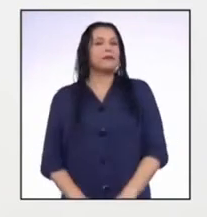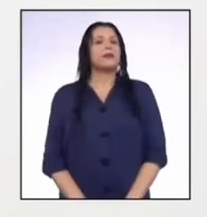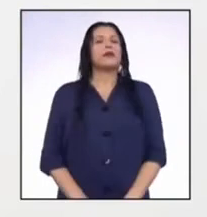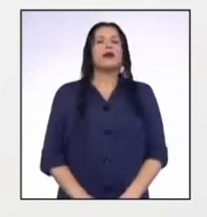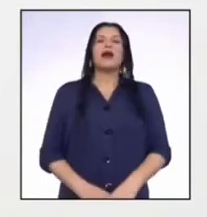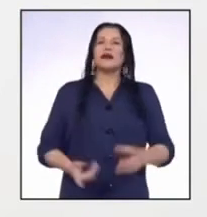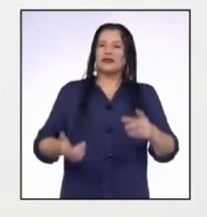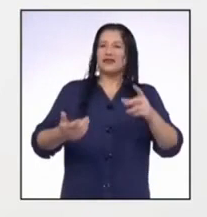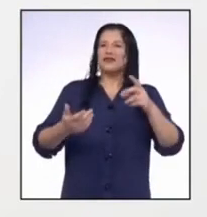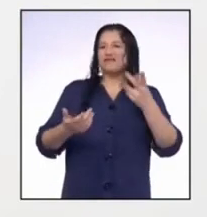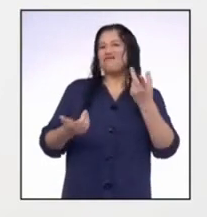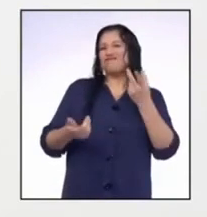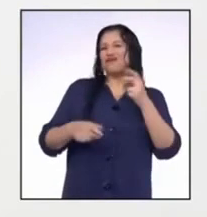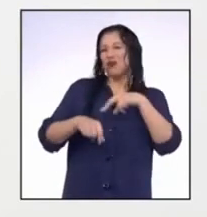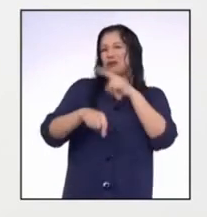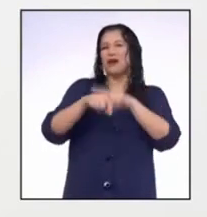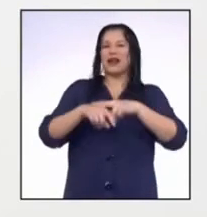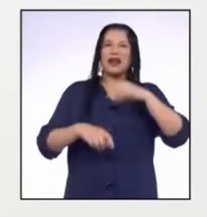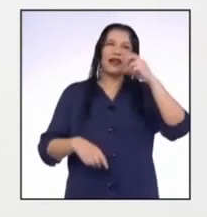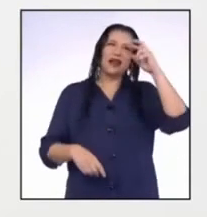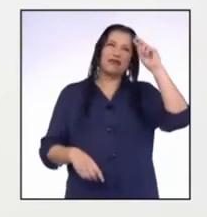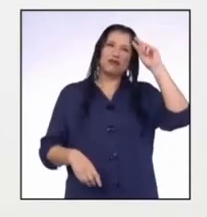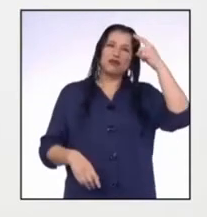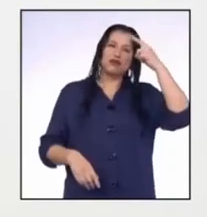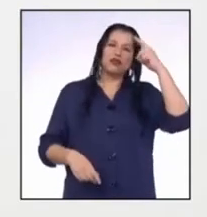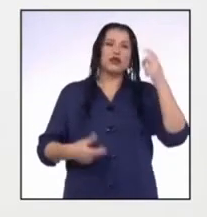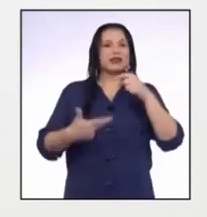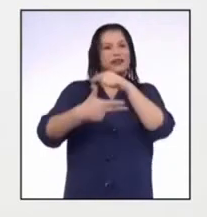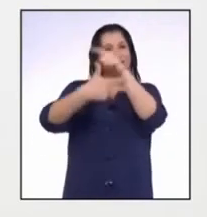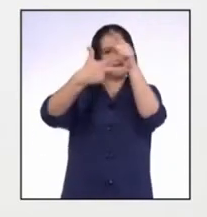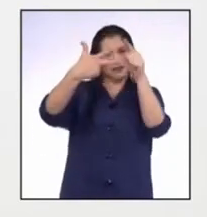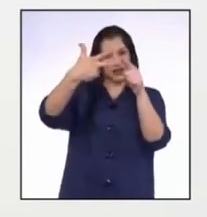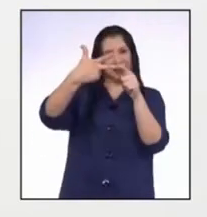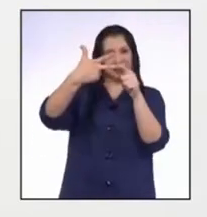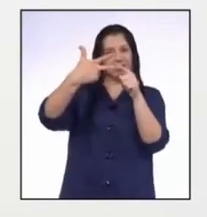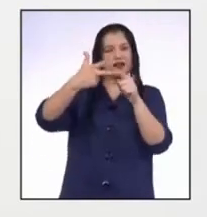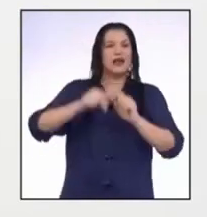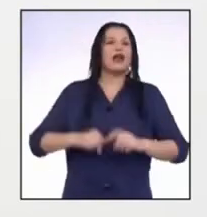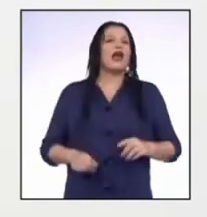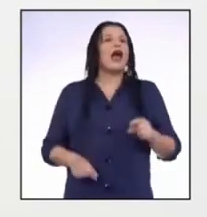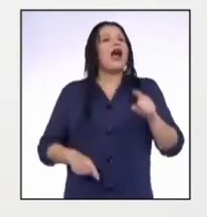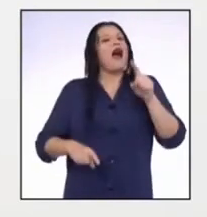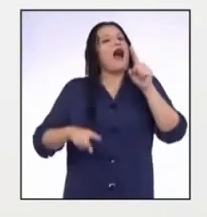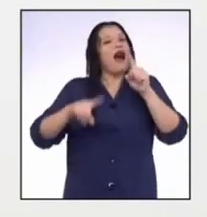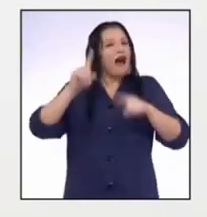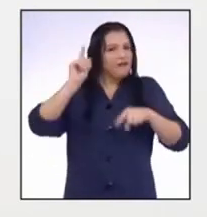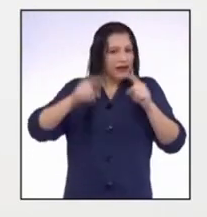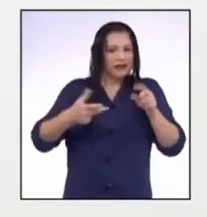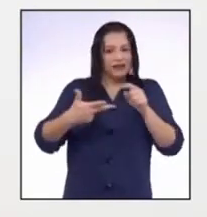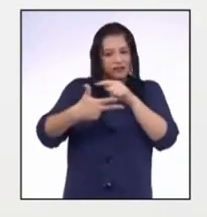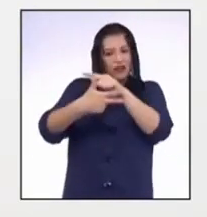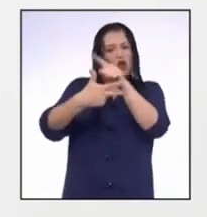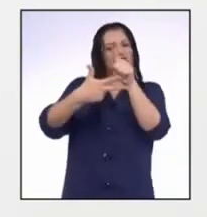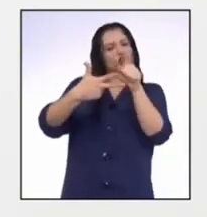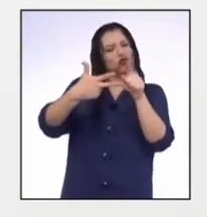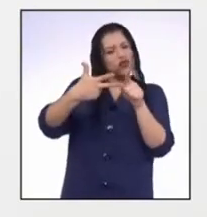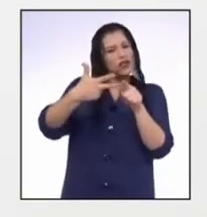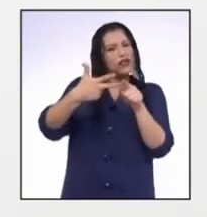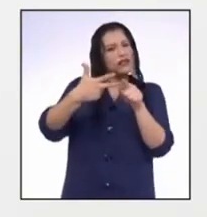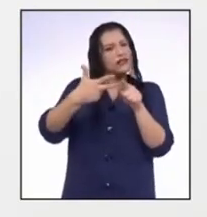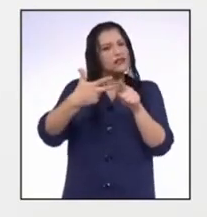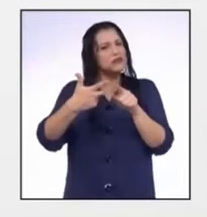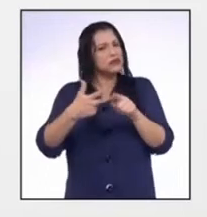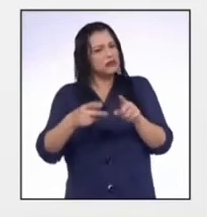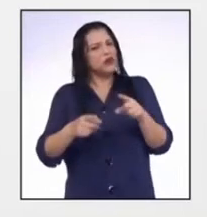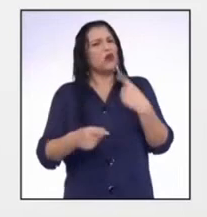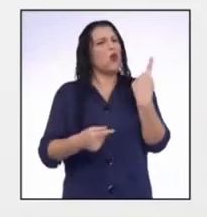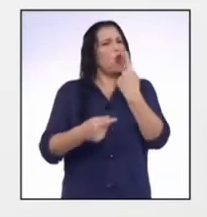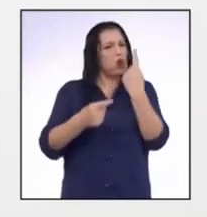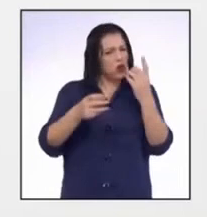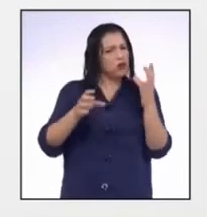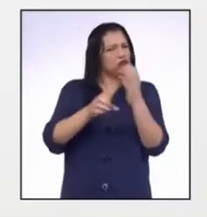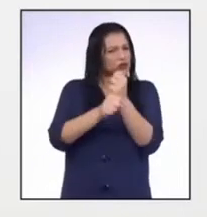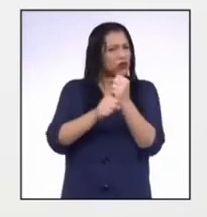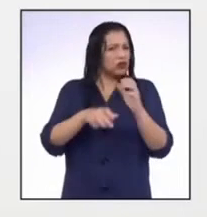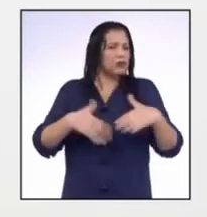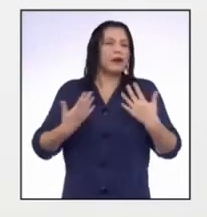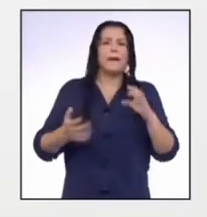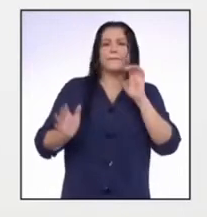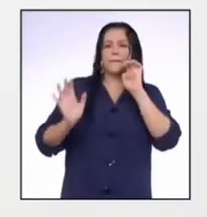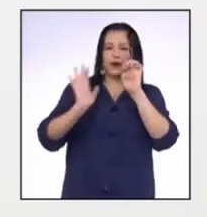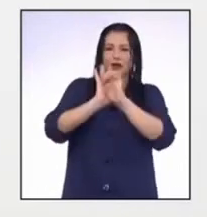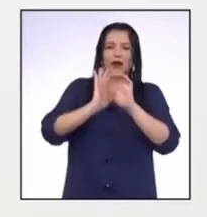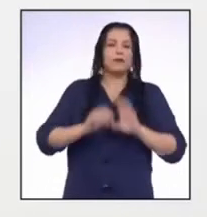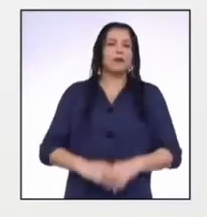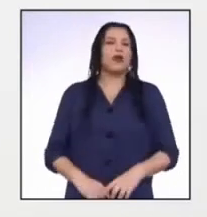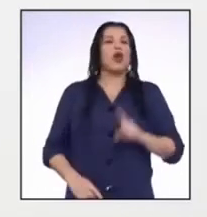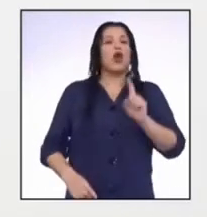haya confusión entre los tres tipos de textos. De hecho, a veces los tres tipos conviven en uno solo. Por